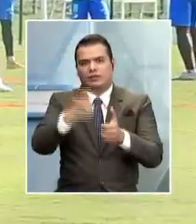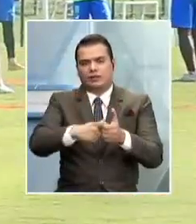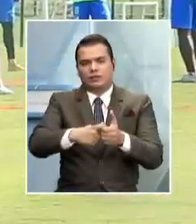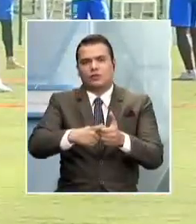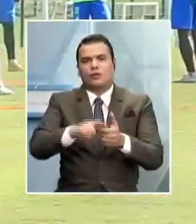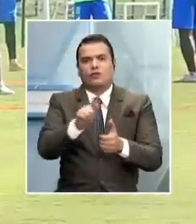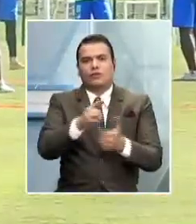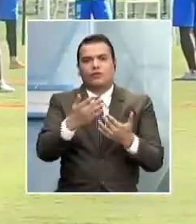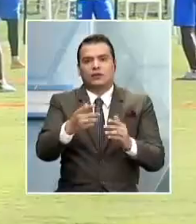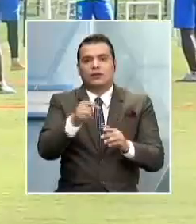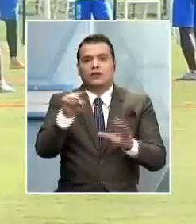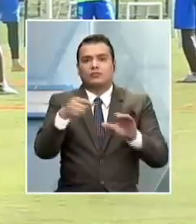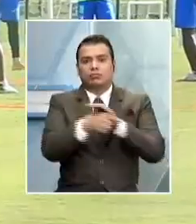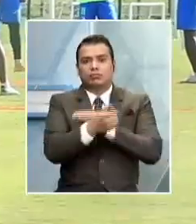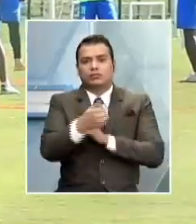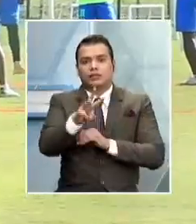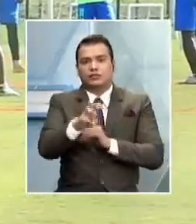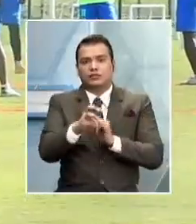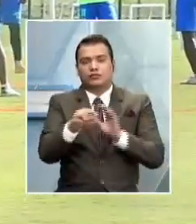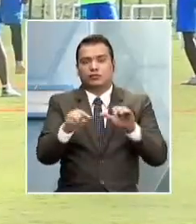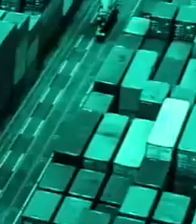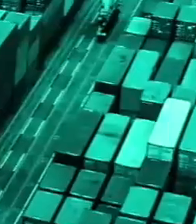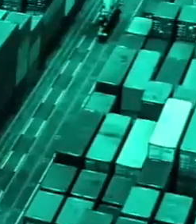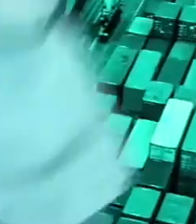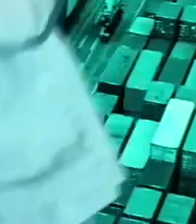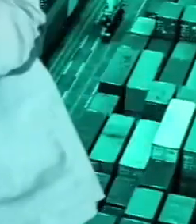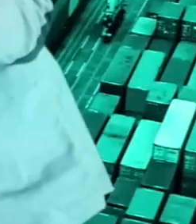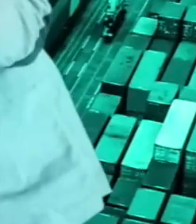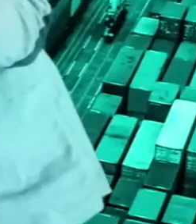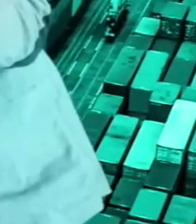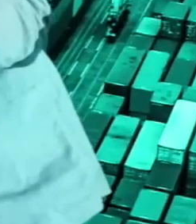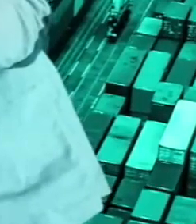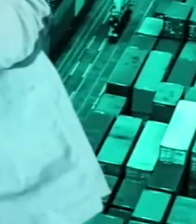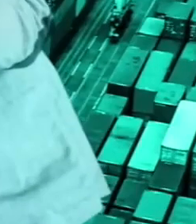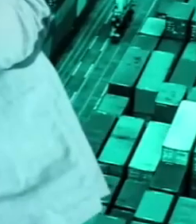18 goles, sigue por ahora en el cuadro azucarero.